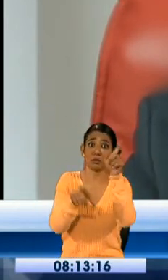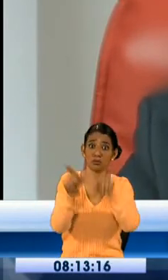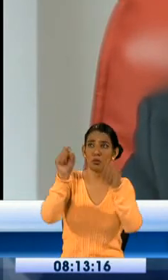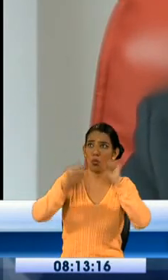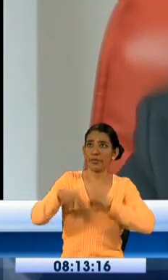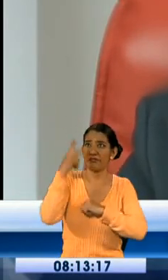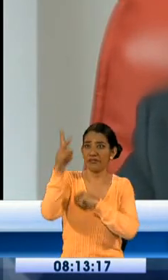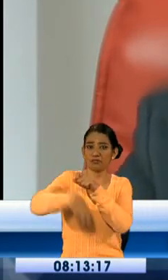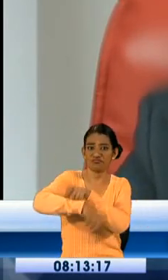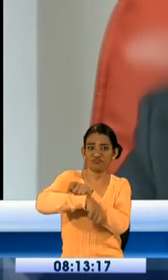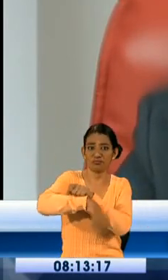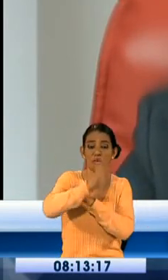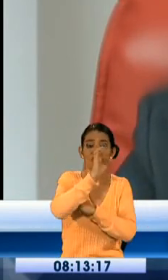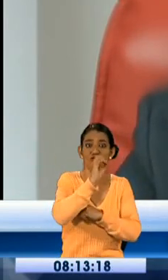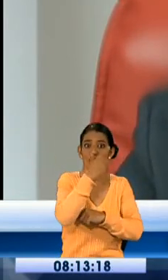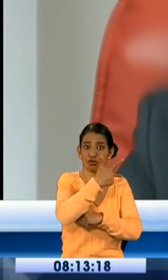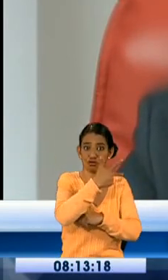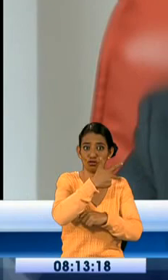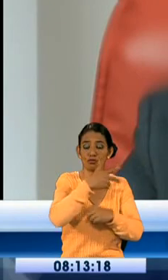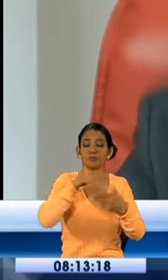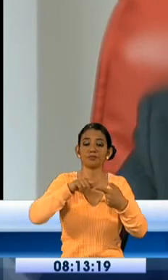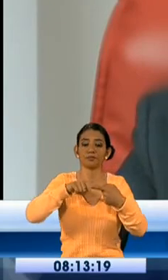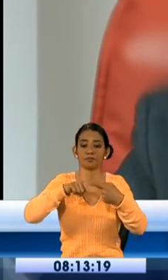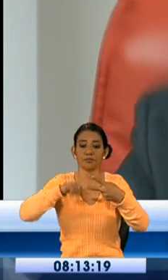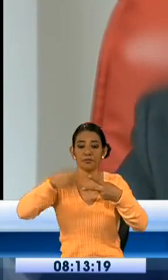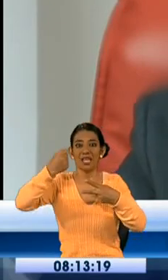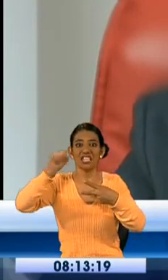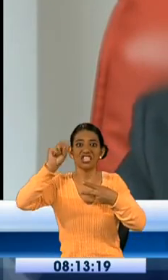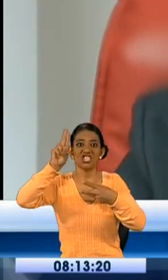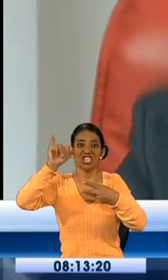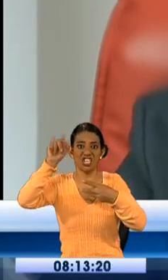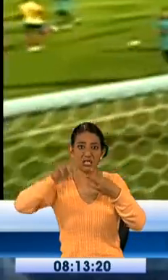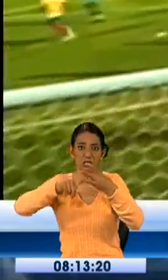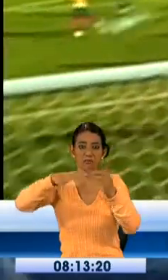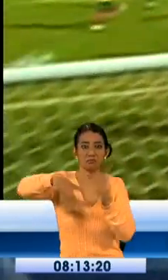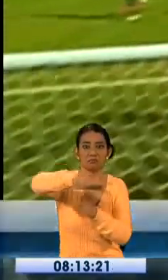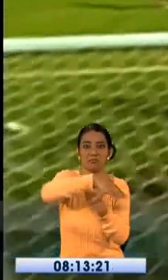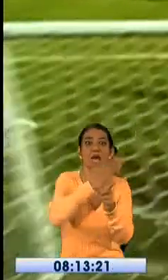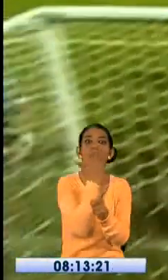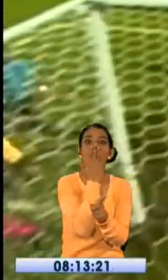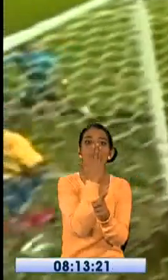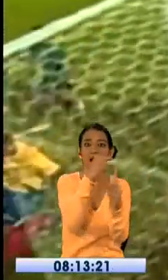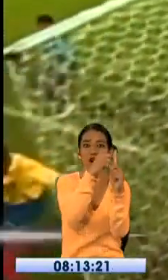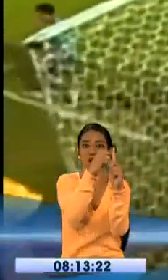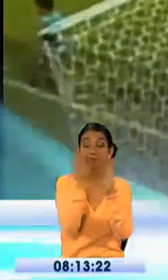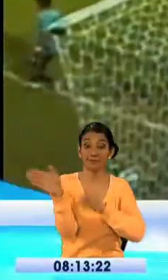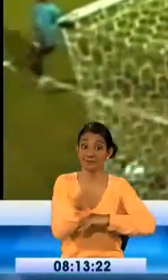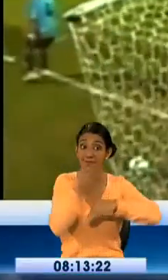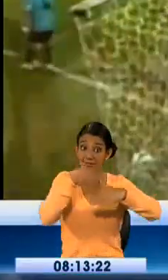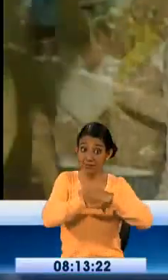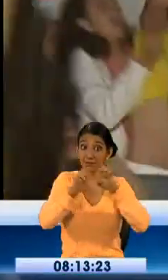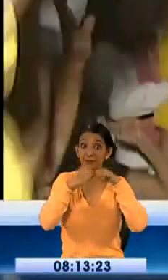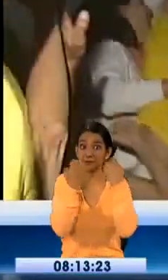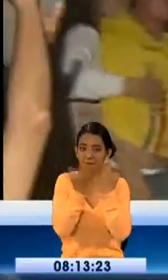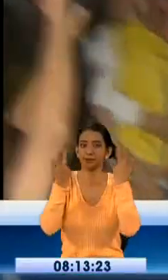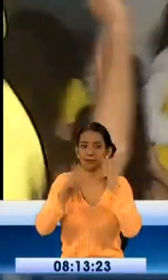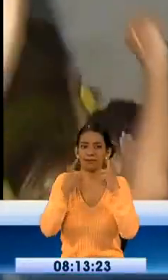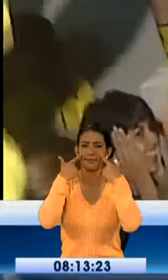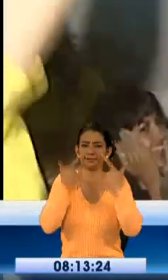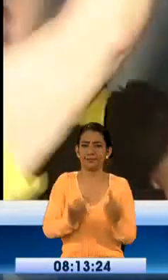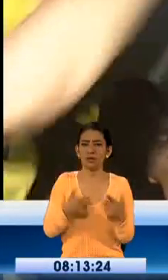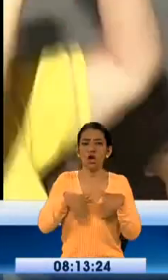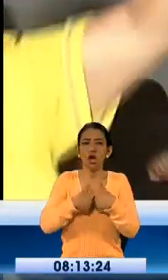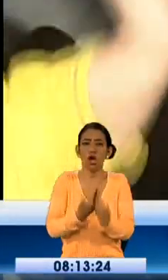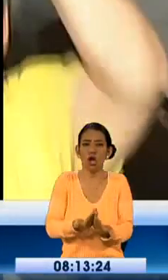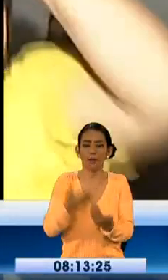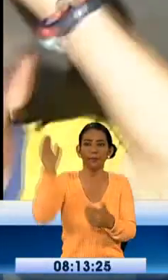Plaza Foch, la tribuna de los Iris y en el Parque La Carolina. Desde el interior del estadio también se va a garantizar el orden a través de un sistema